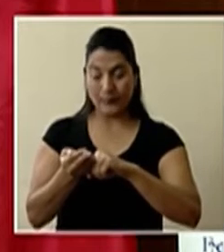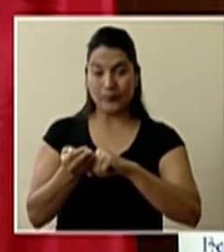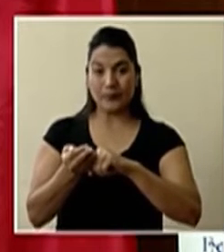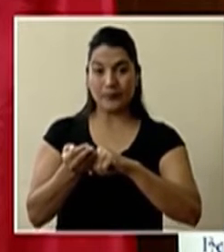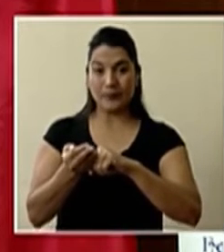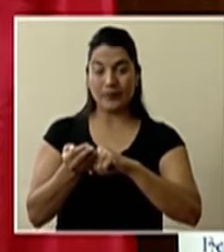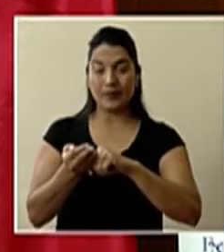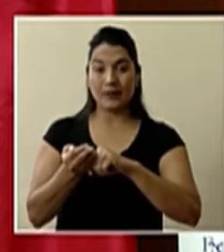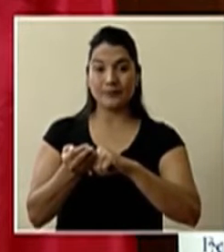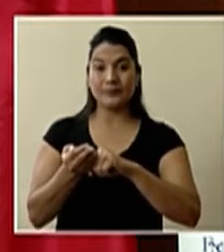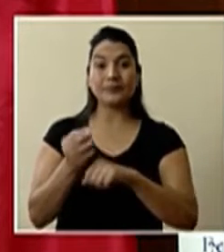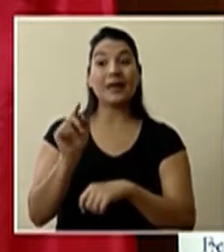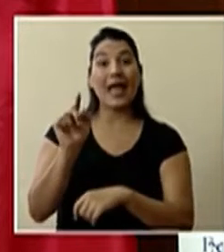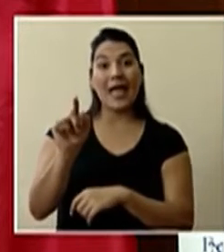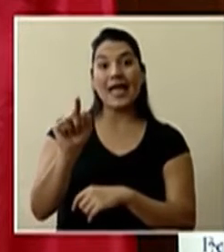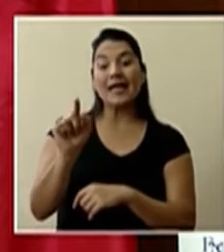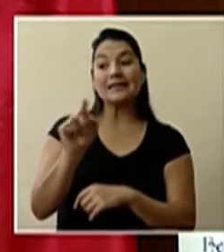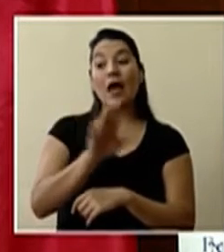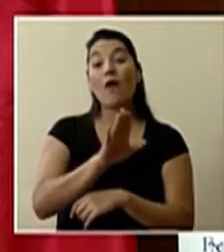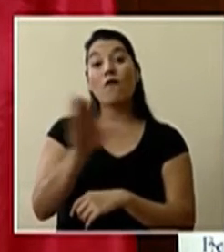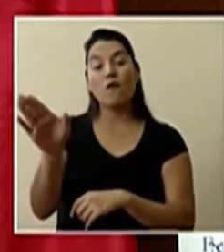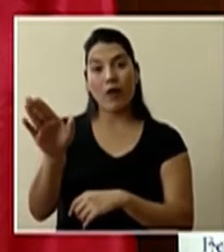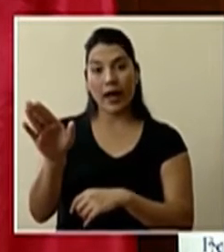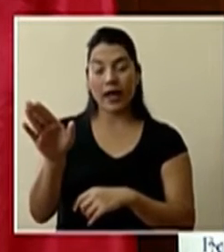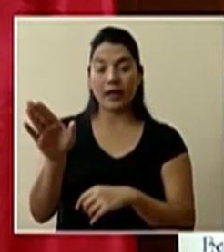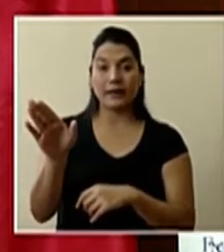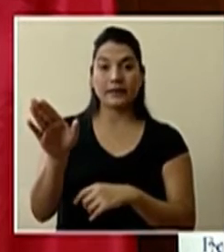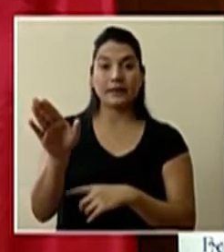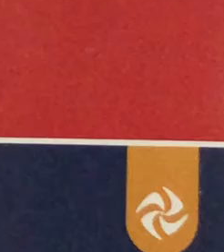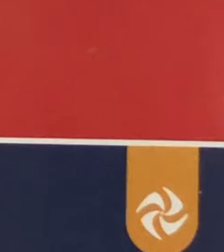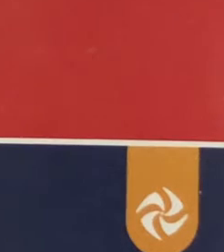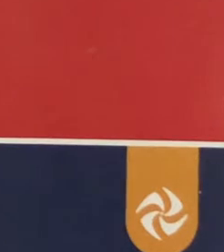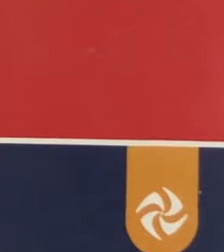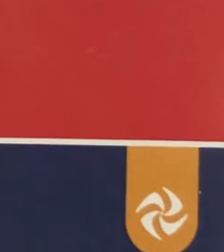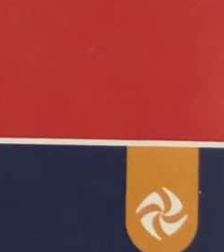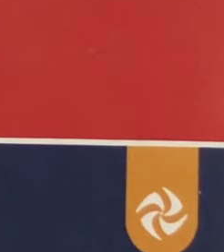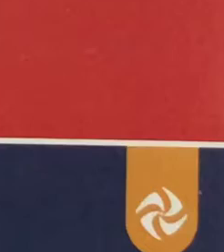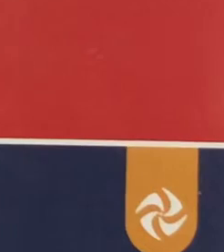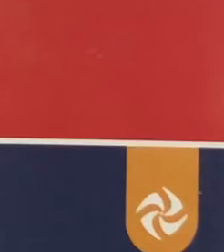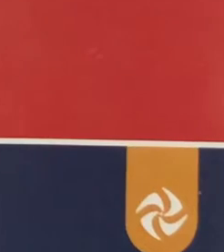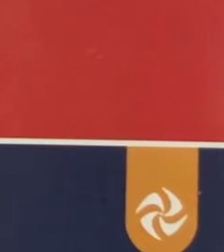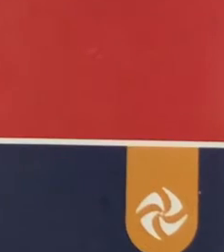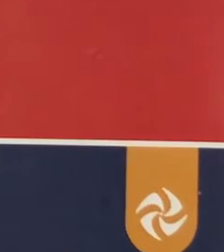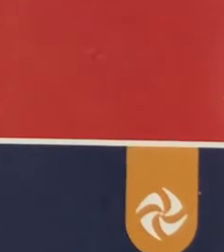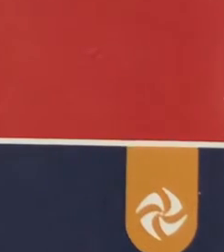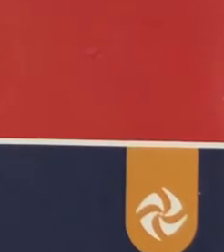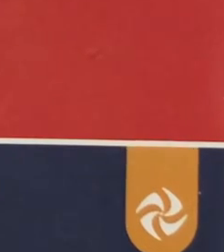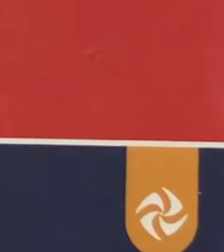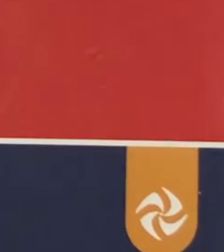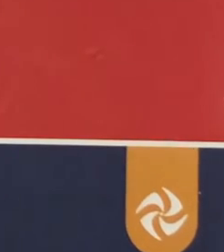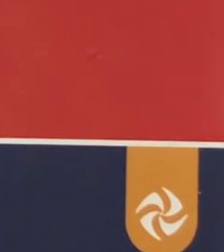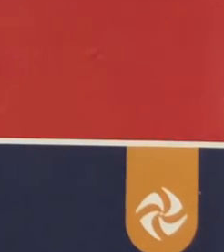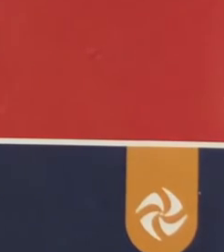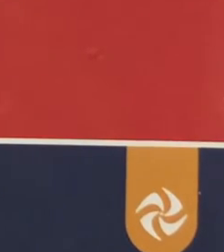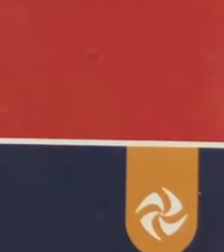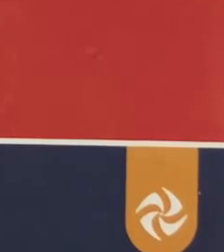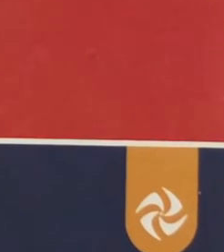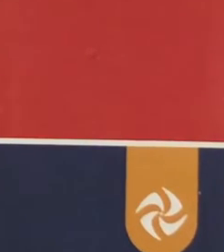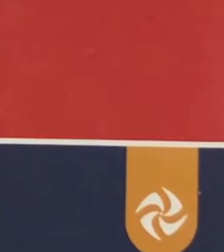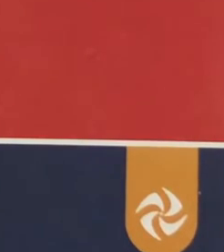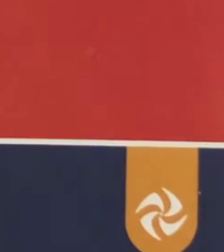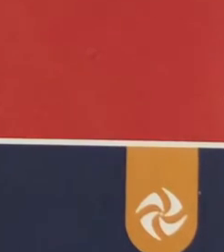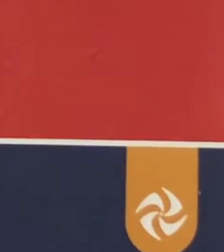fue digamos con síntomas que llegó a identificarse que fue trasladada al hospital